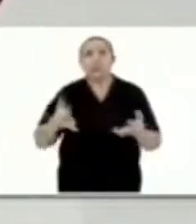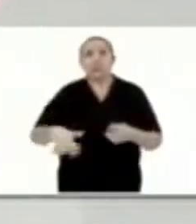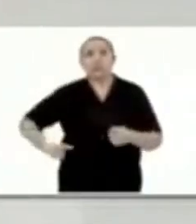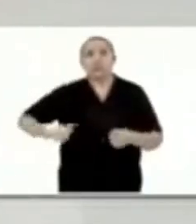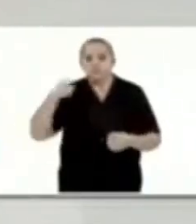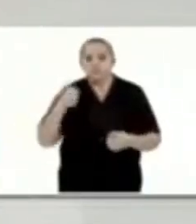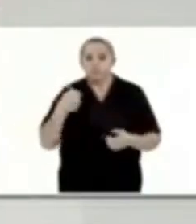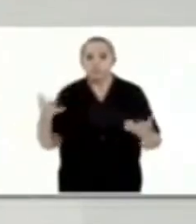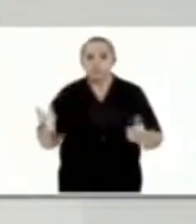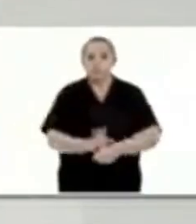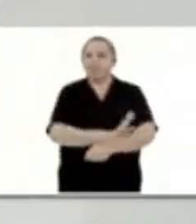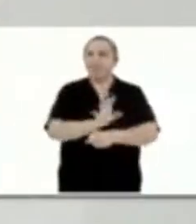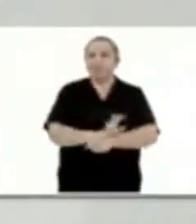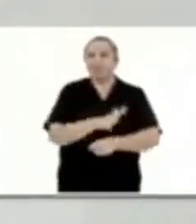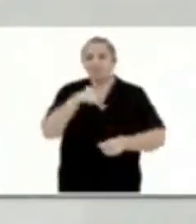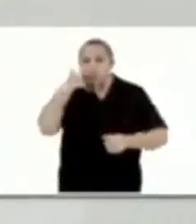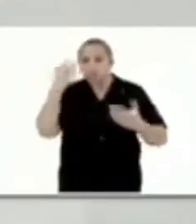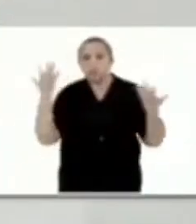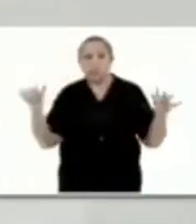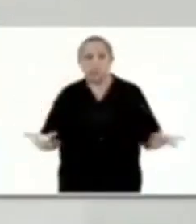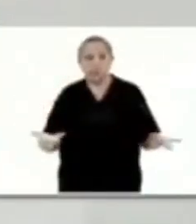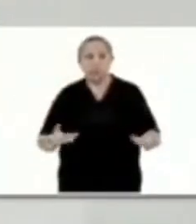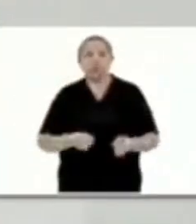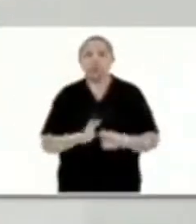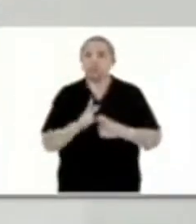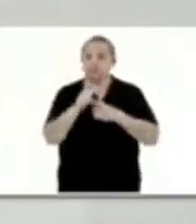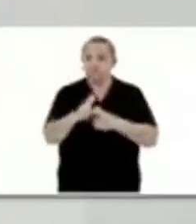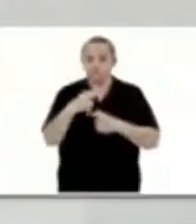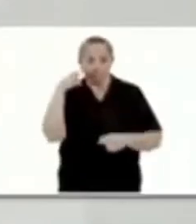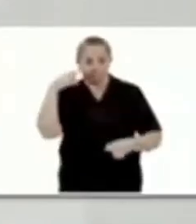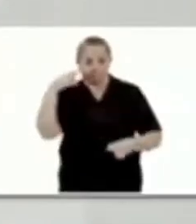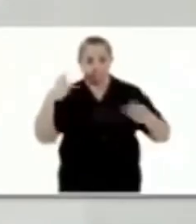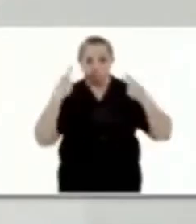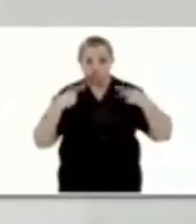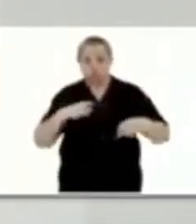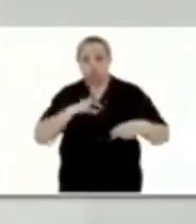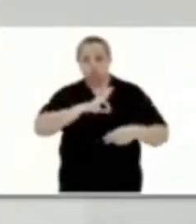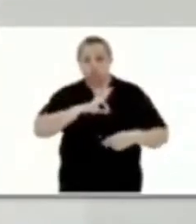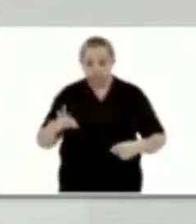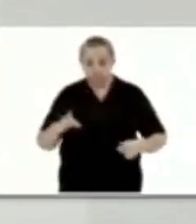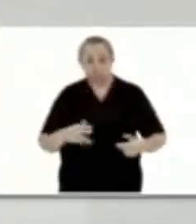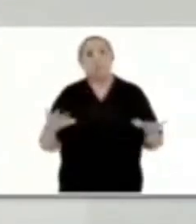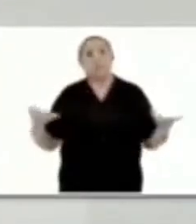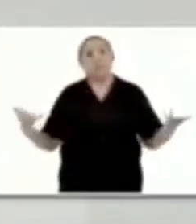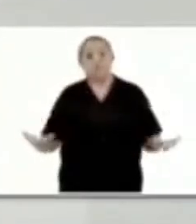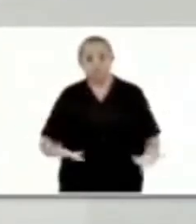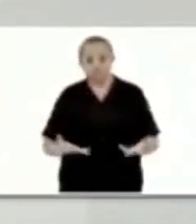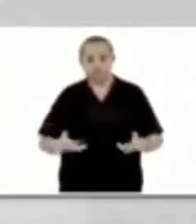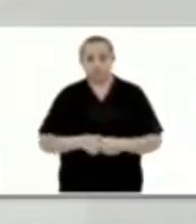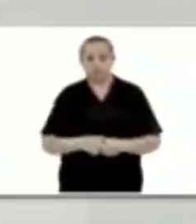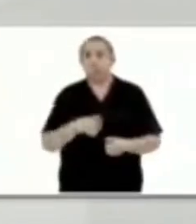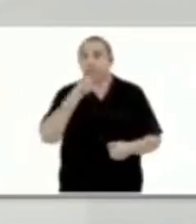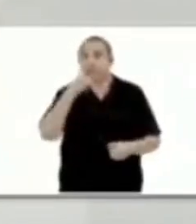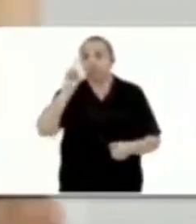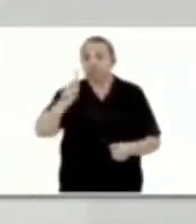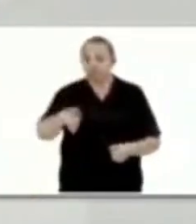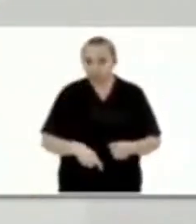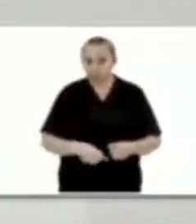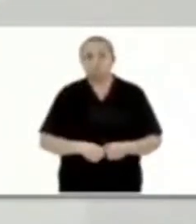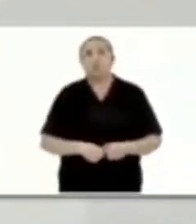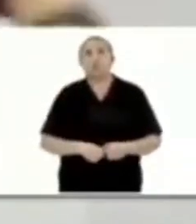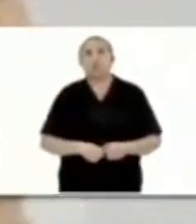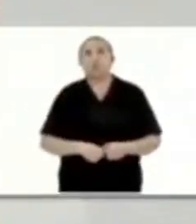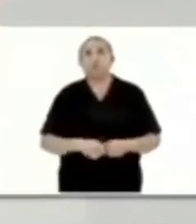entusiasmo. La posibilidad que percibe la gente de que puede incidir en las decisiones y que